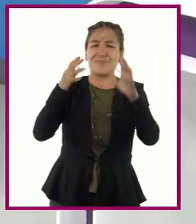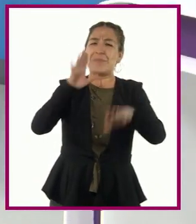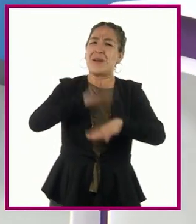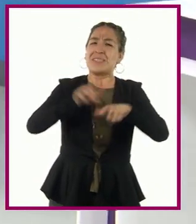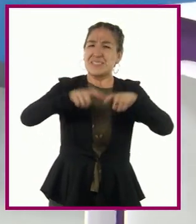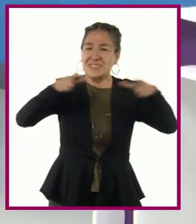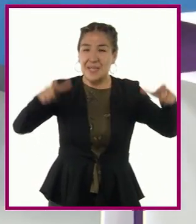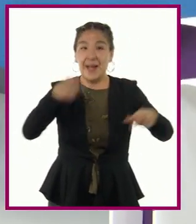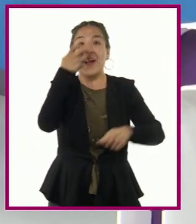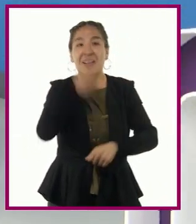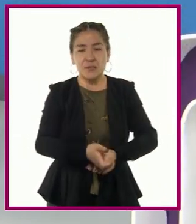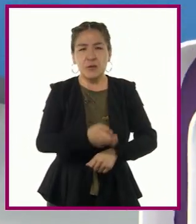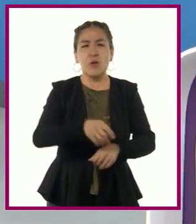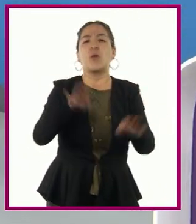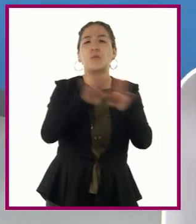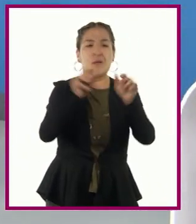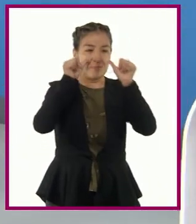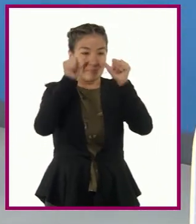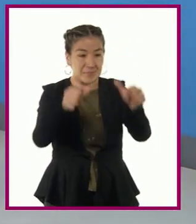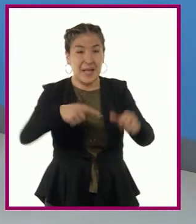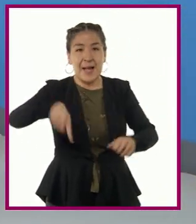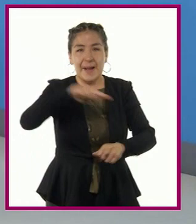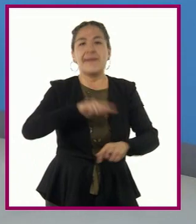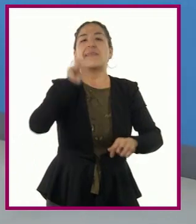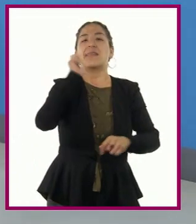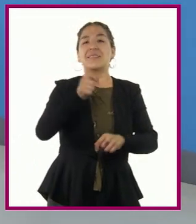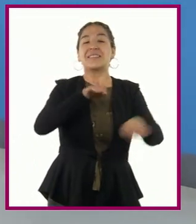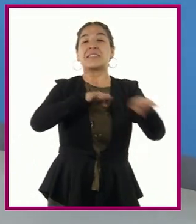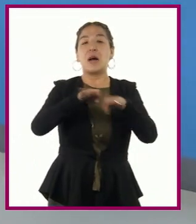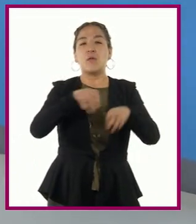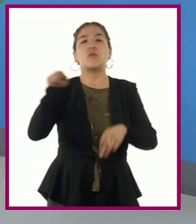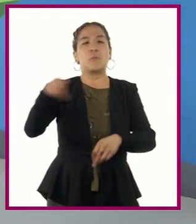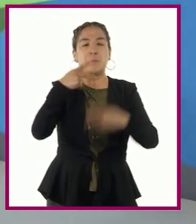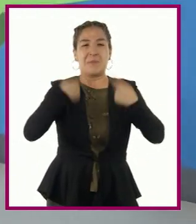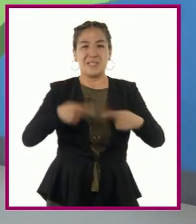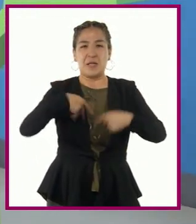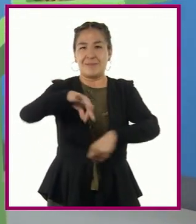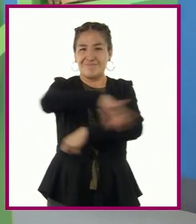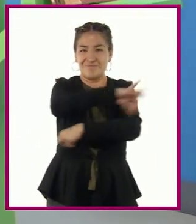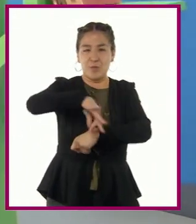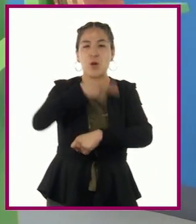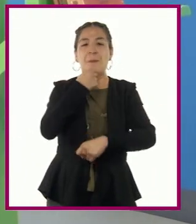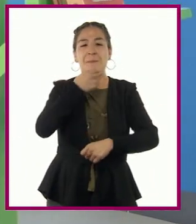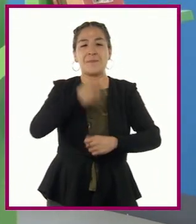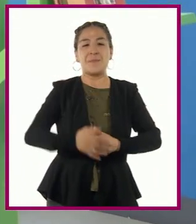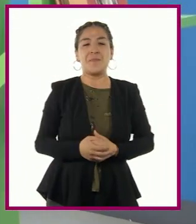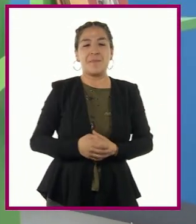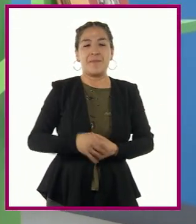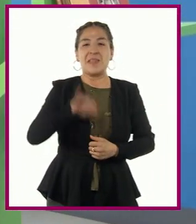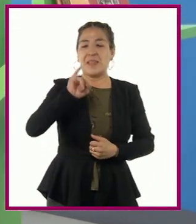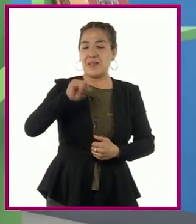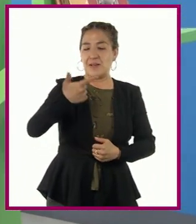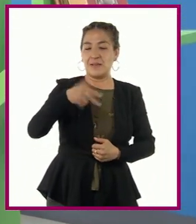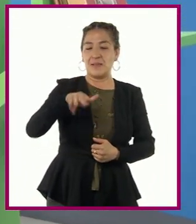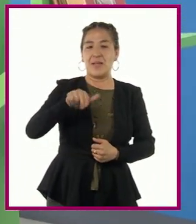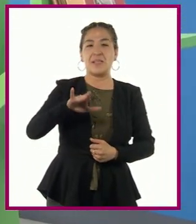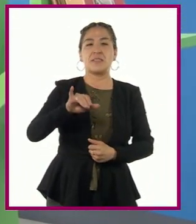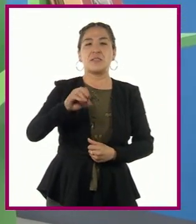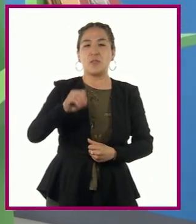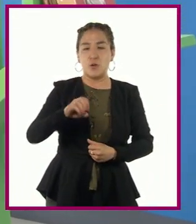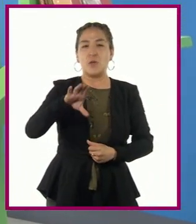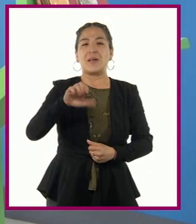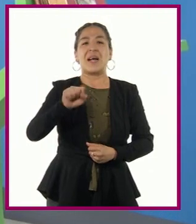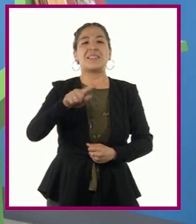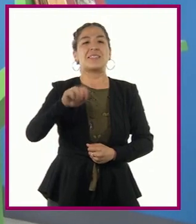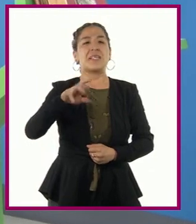situación, en la capital novohispana destacó el trabajo del arquitecto y urbanista criollo Ignacio Castera, quien